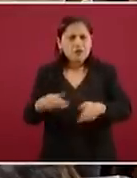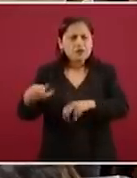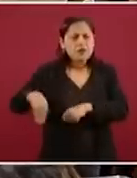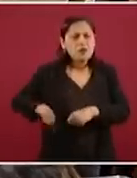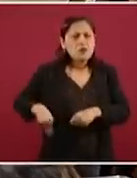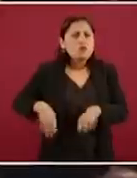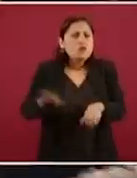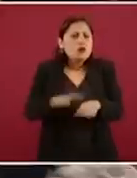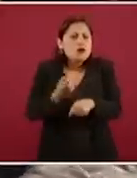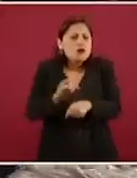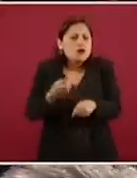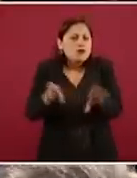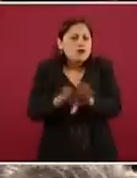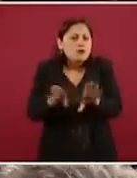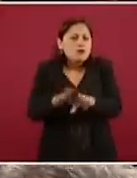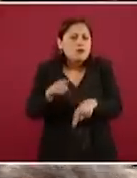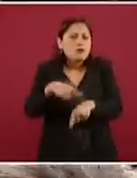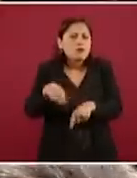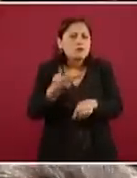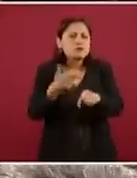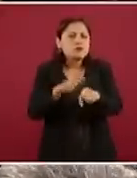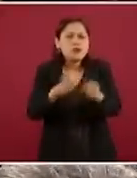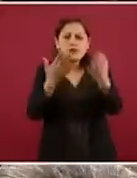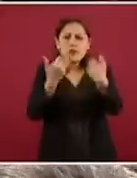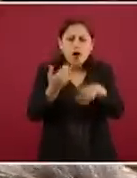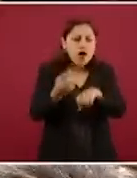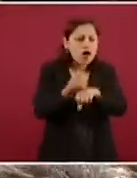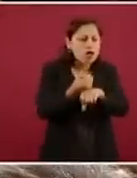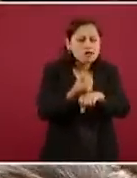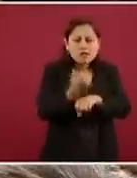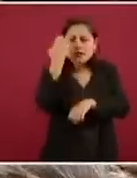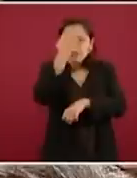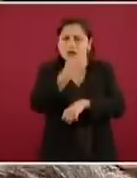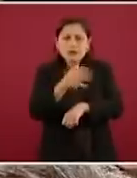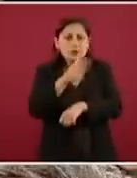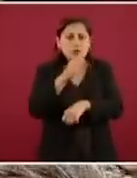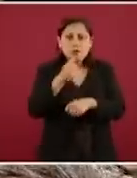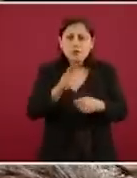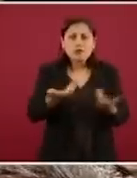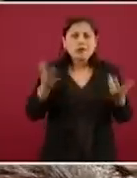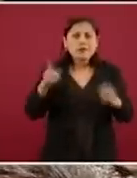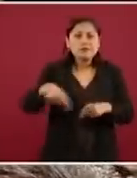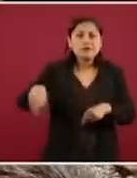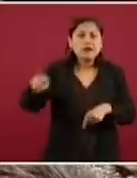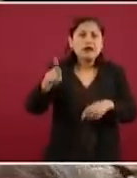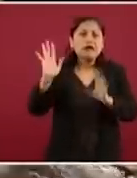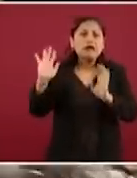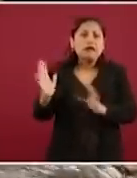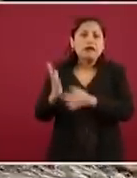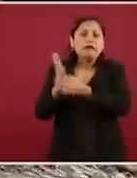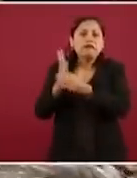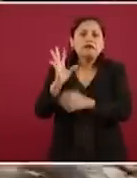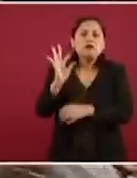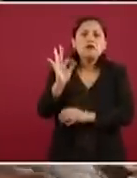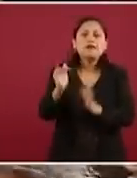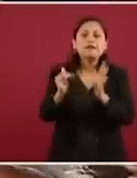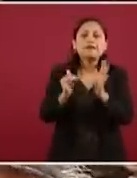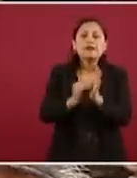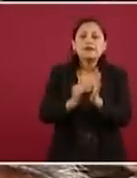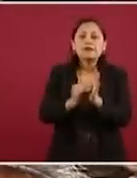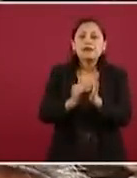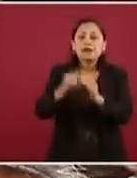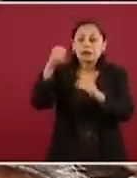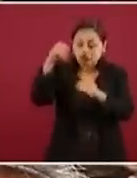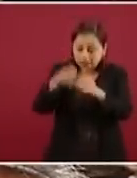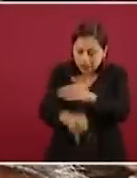pasado del 2014, que se tiró esa enorme cantidad, que nunca vamos a saber cuánto fue, se dice 40,000 metros cúbicos, pero los